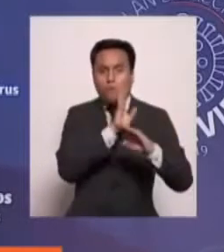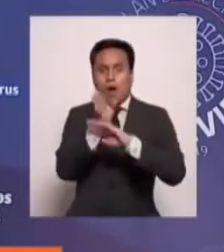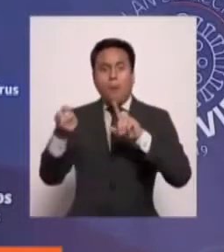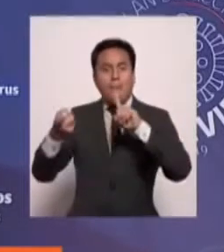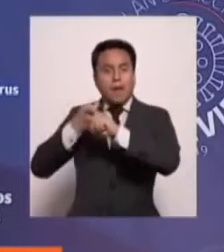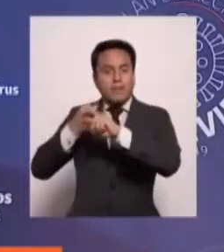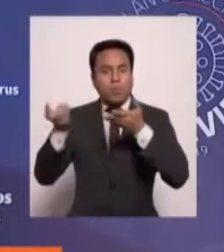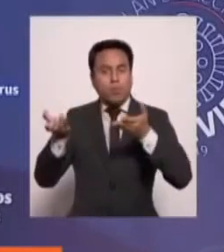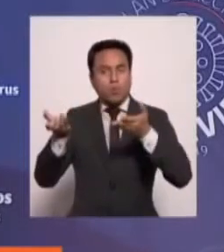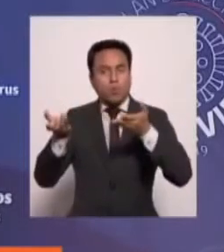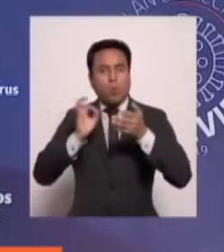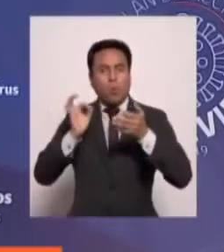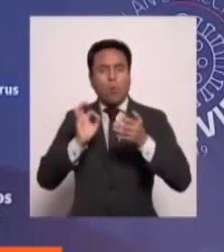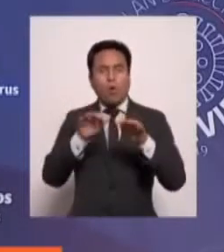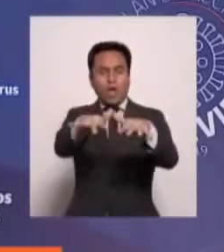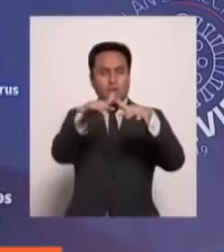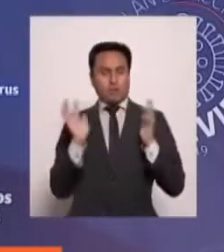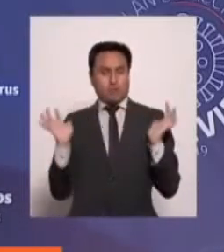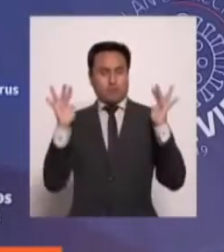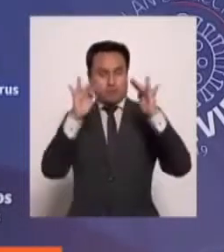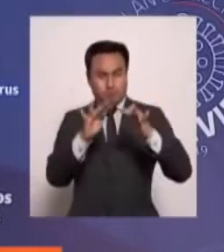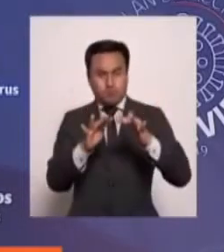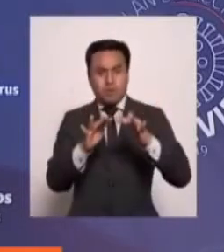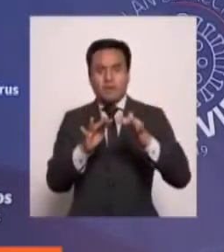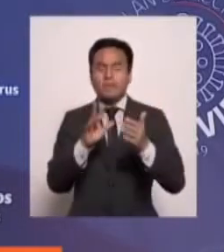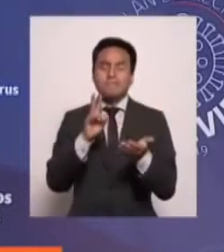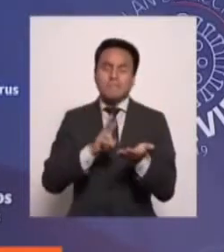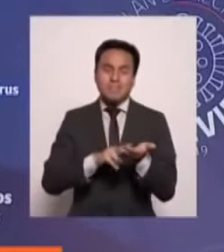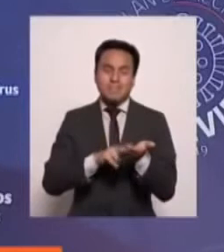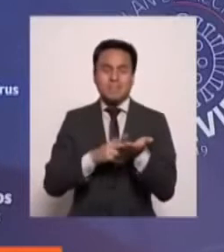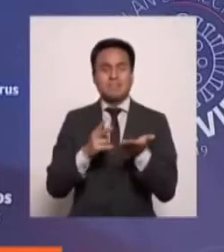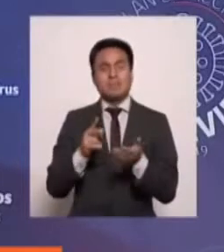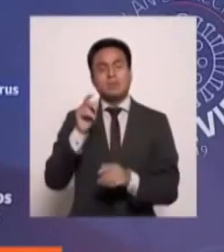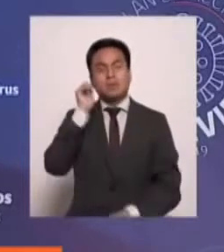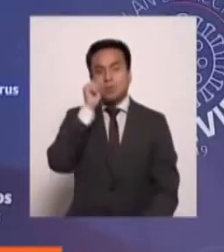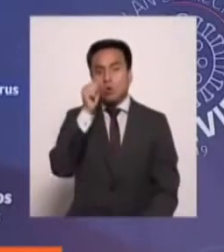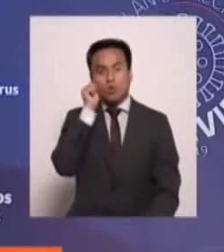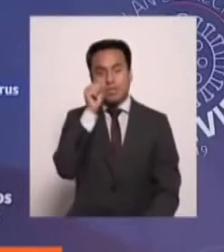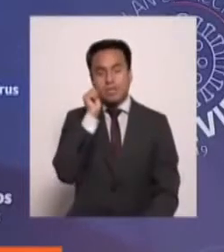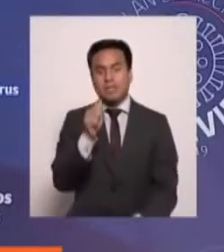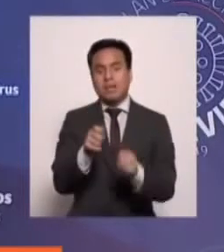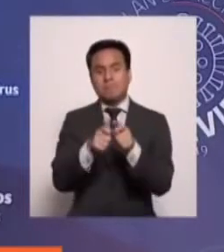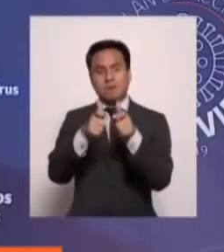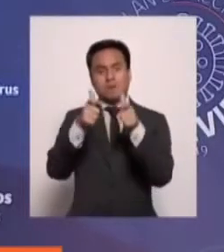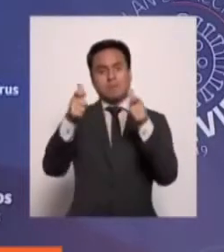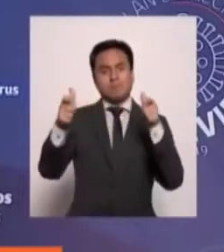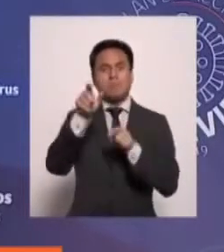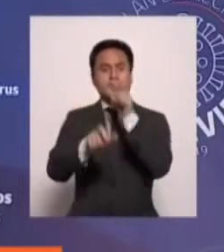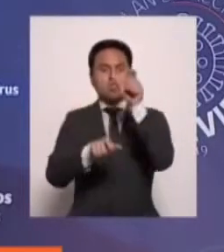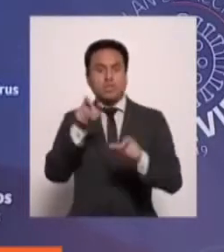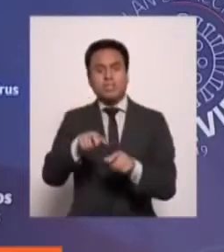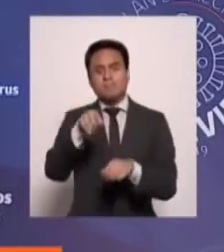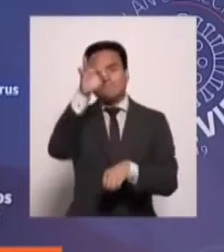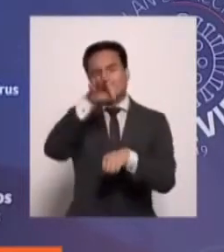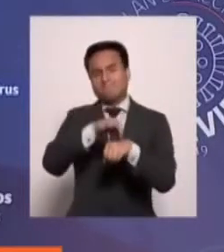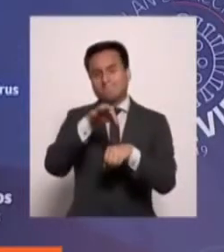decretó cerrar los centros comerciales. Desde ahí que no trabajamos. Pero la gente no tiene una cuarentena obligatoria. Yo he